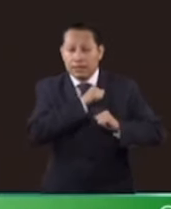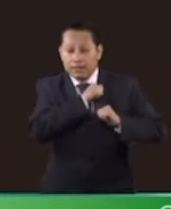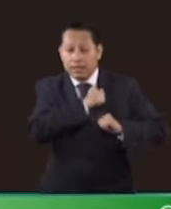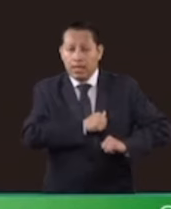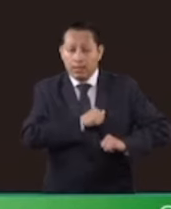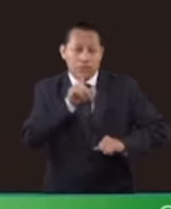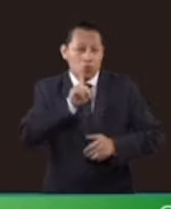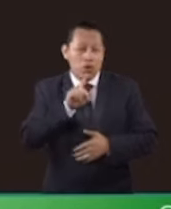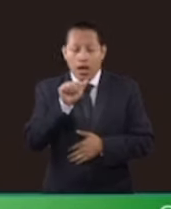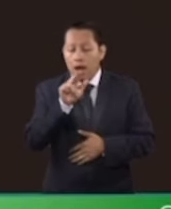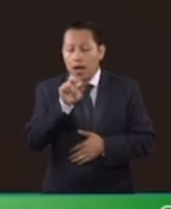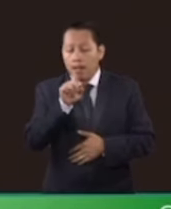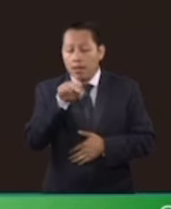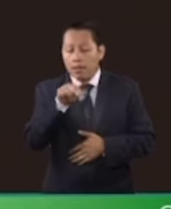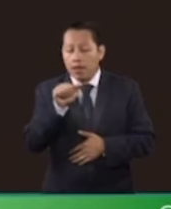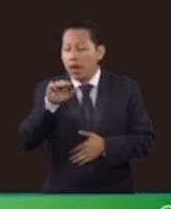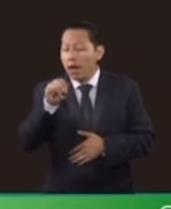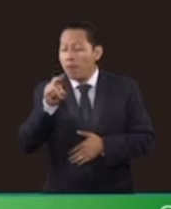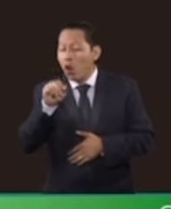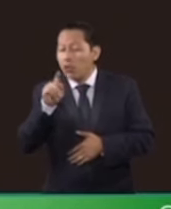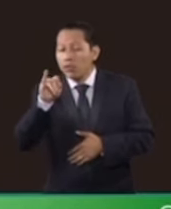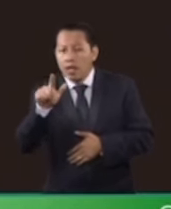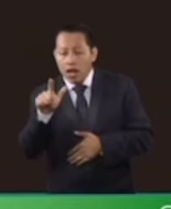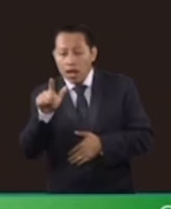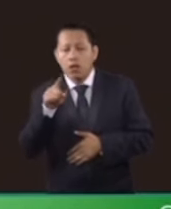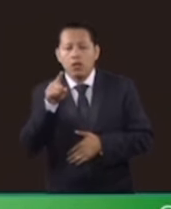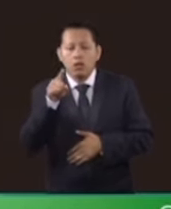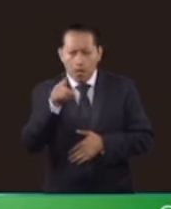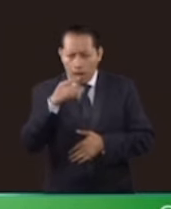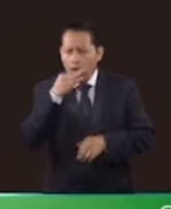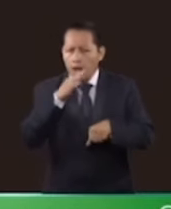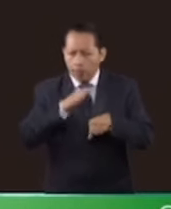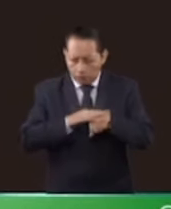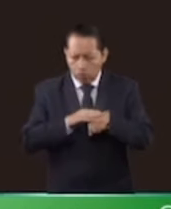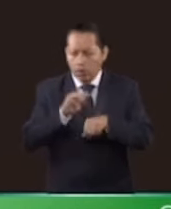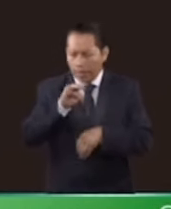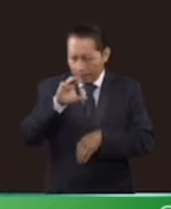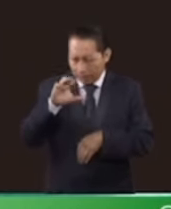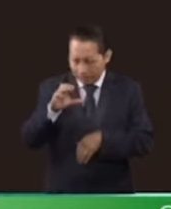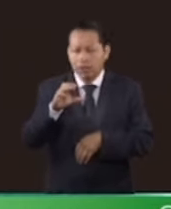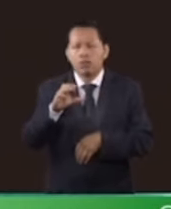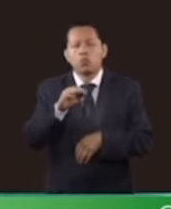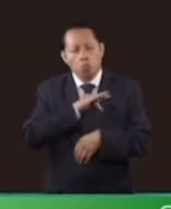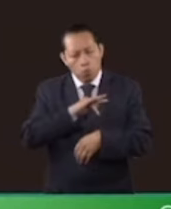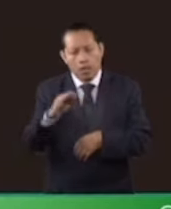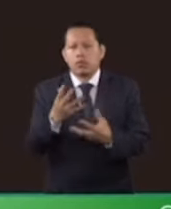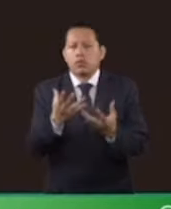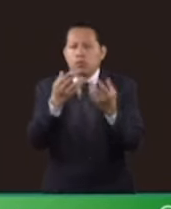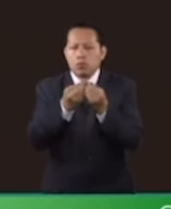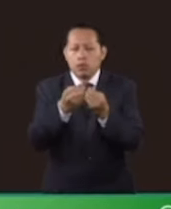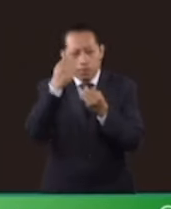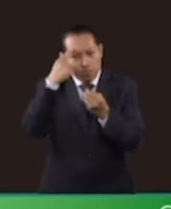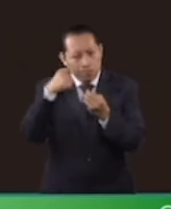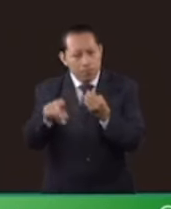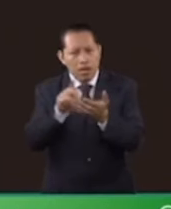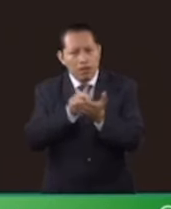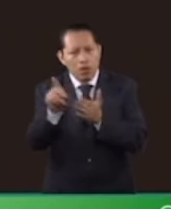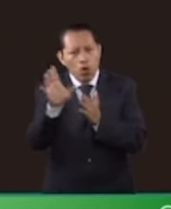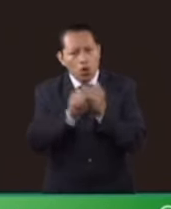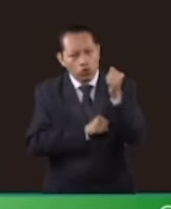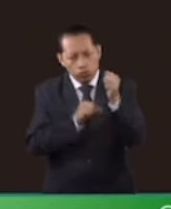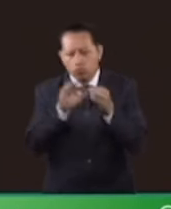Montiel cuenta usted con movimiento ciudadano para llevar a cabo estos derechos